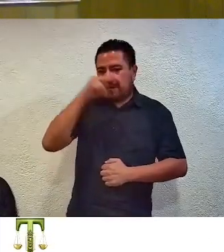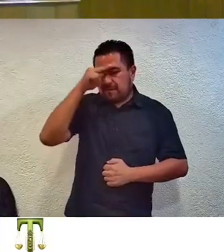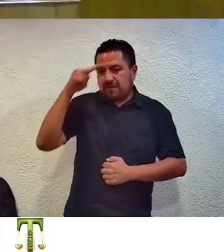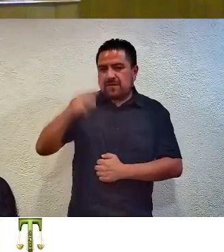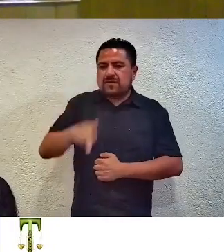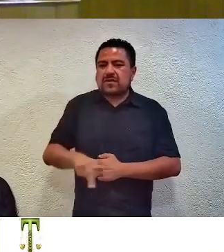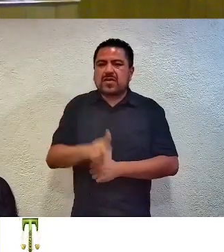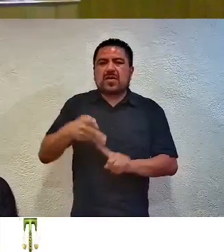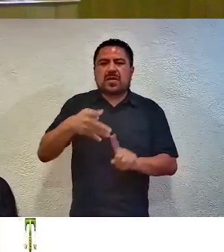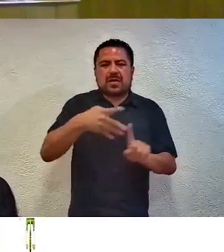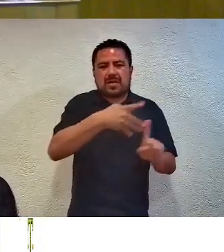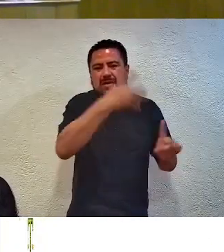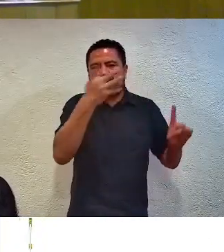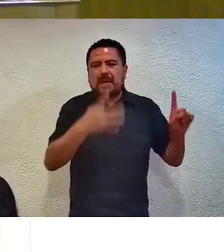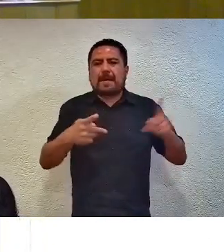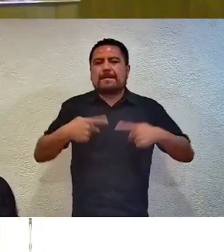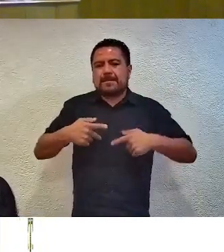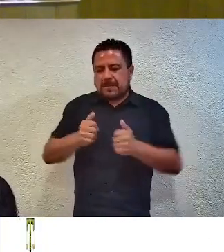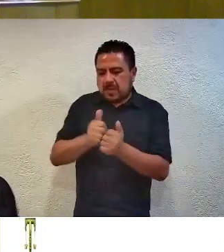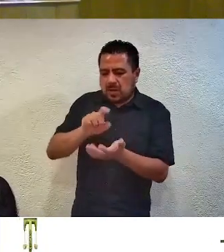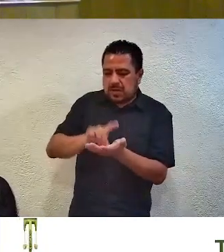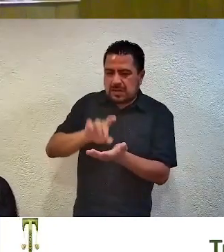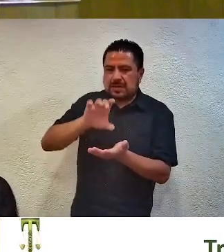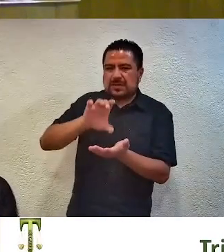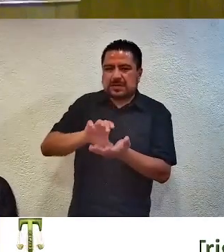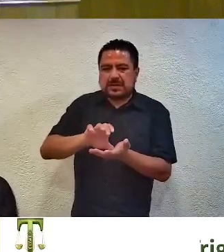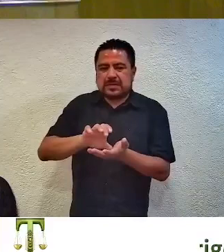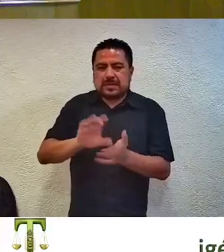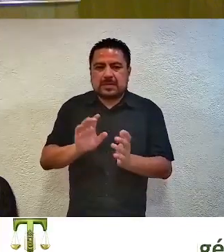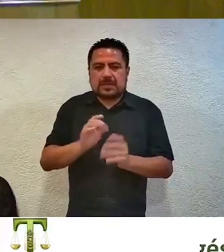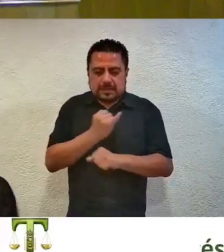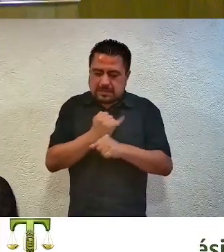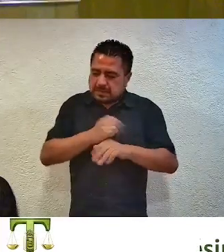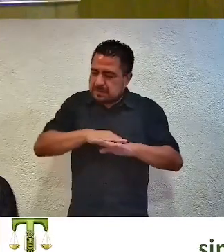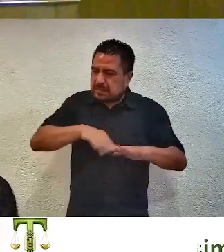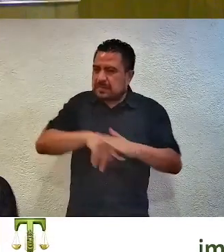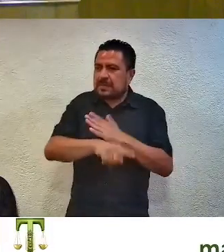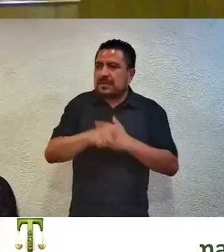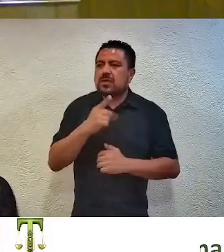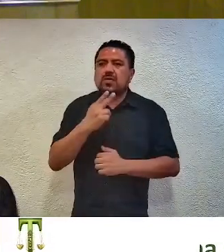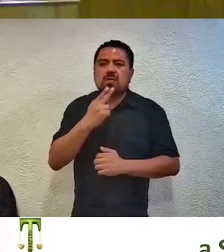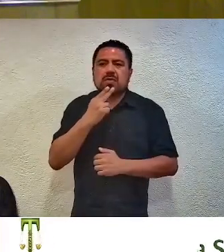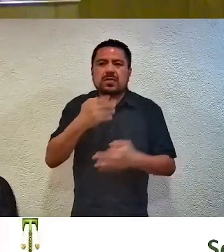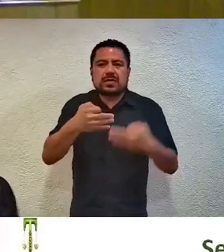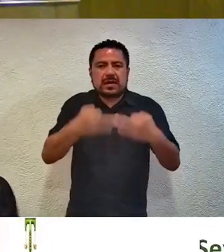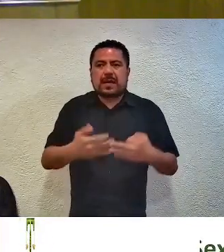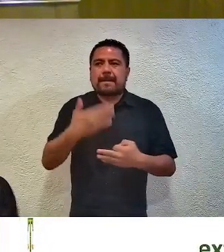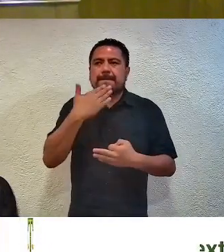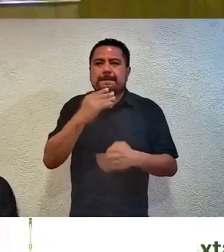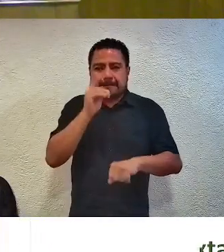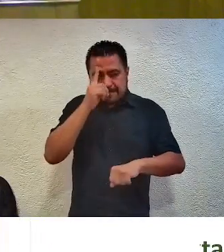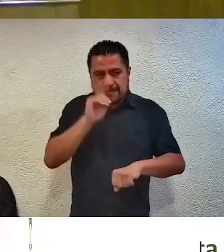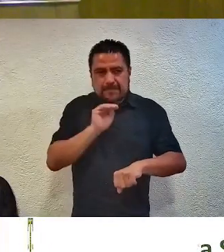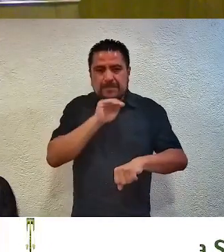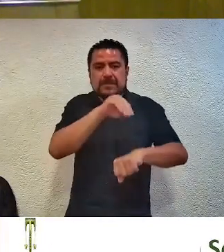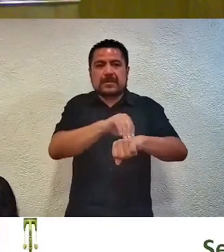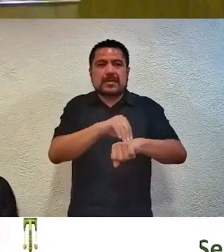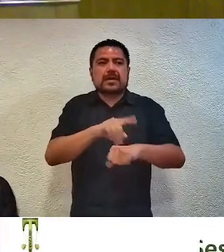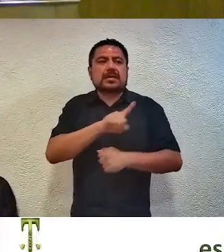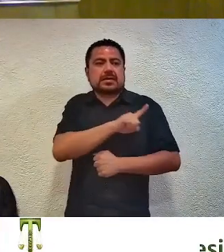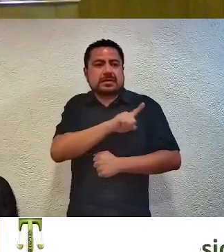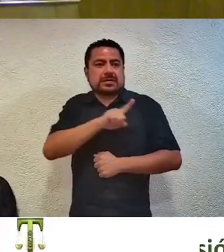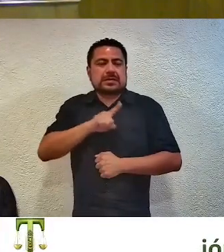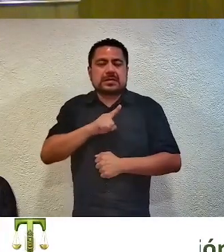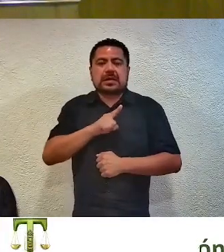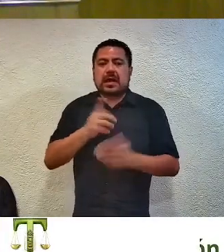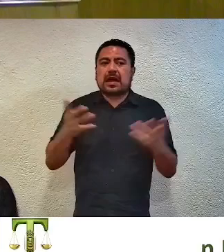la diversidad sexual y de personas con discapacidad, el análisis del efecto de utilidad y eficacia de las medidas que se implementarán deberá hacerse